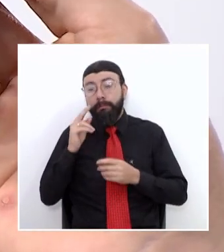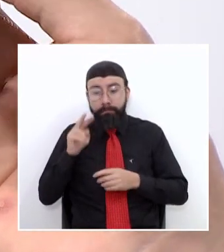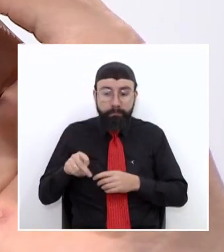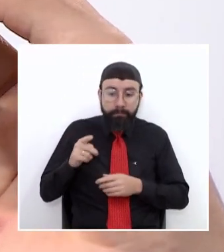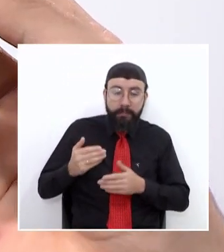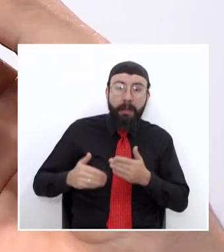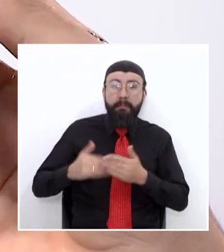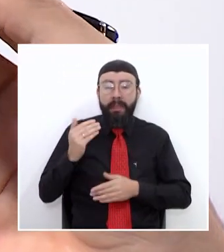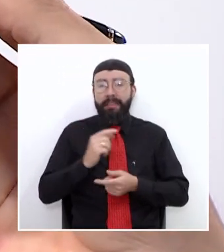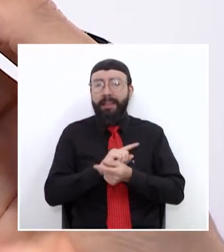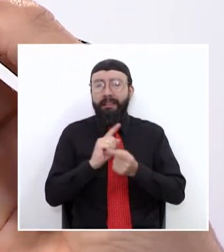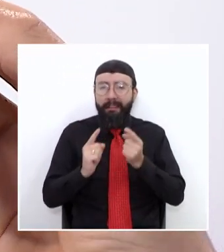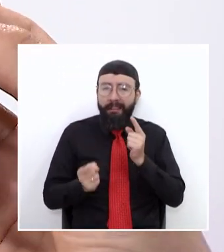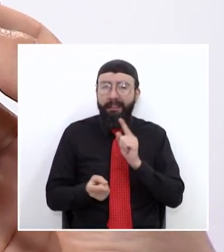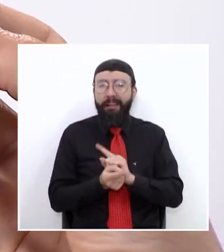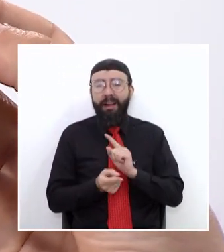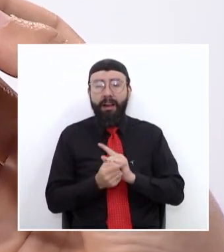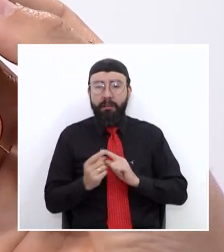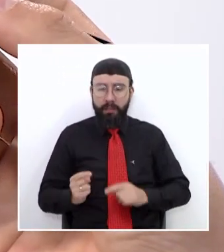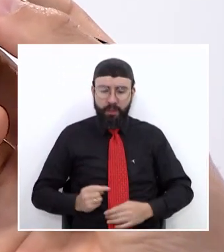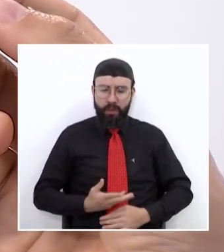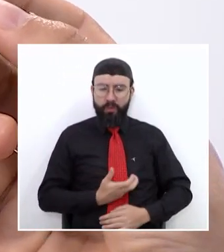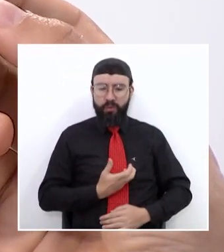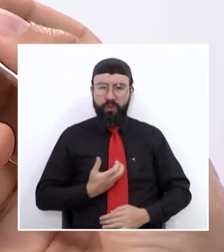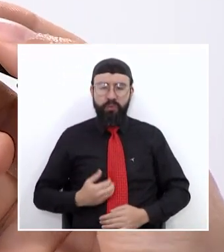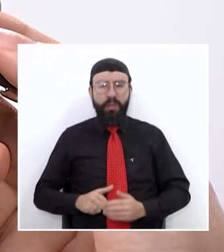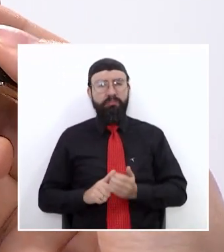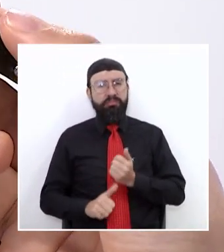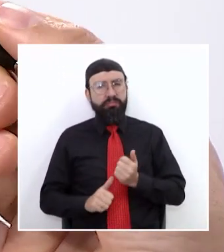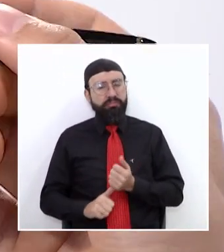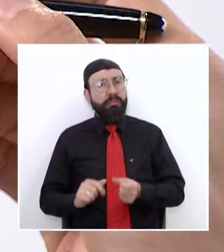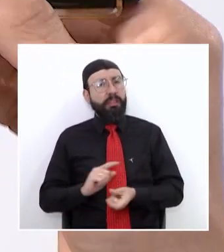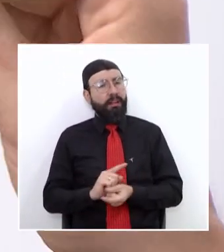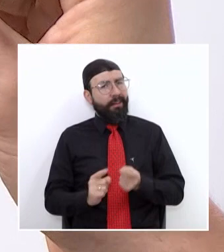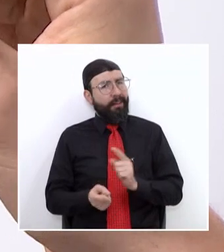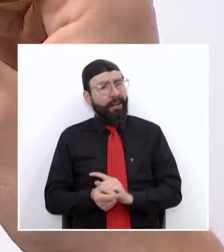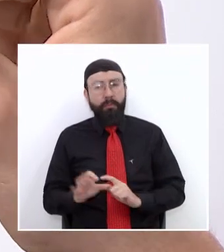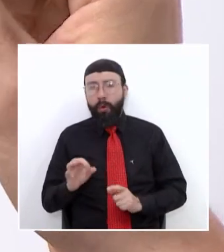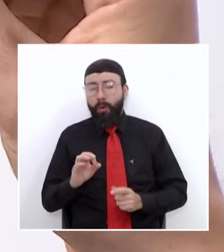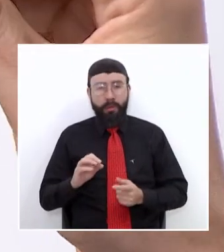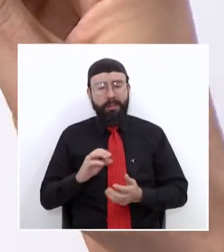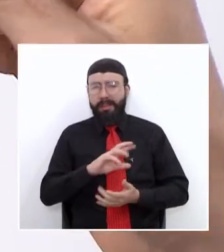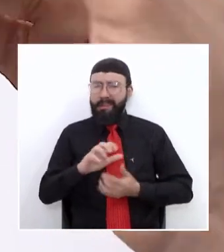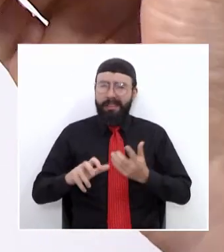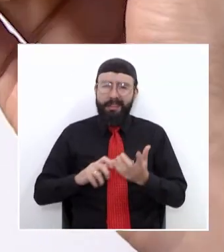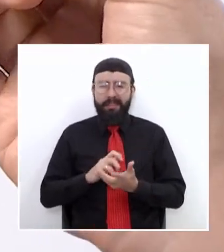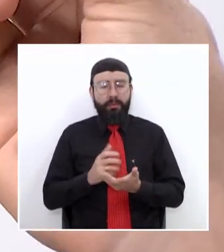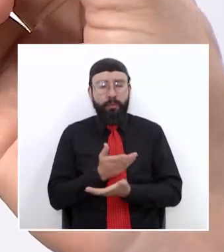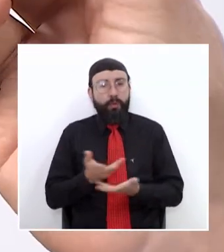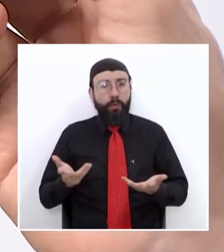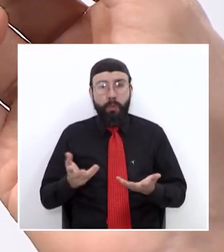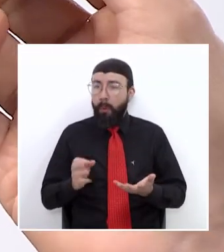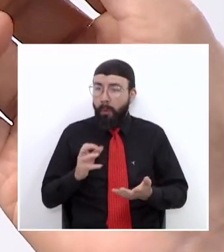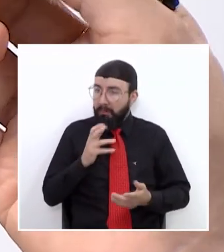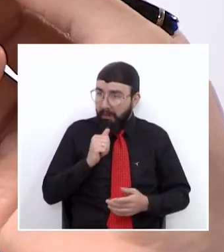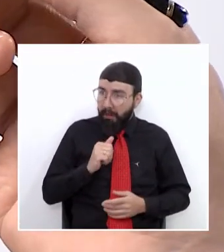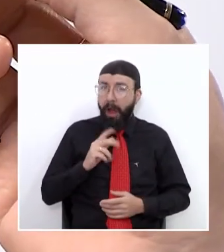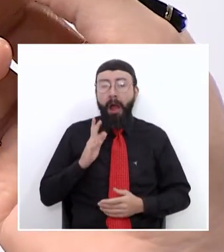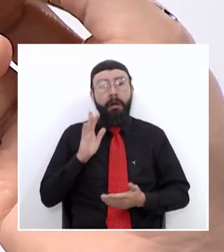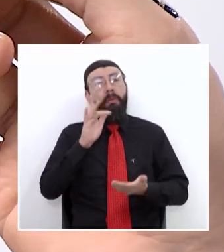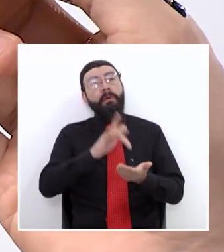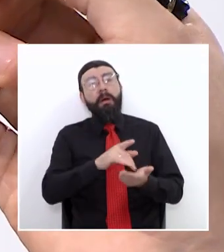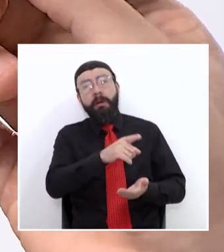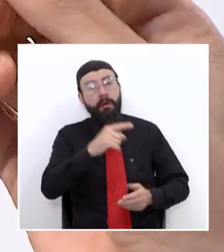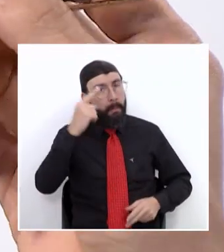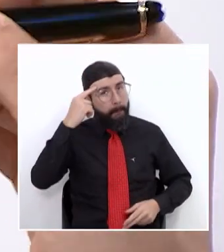cambios en su función gastrointestinal, cambios en su comportamiento de pronto, pero si no, asistan donde un profesional,